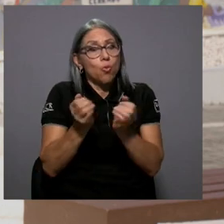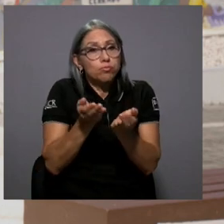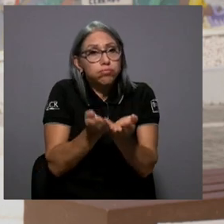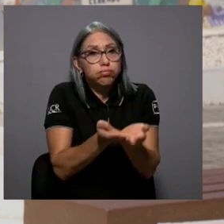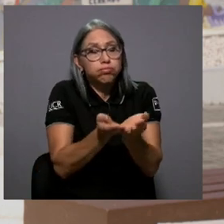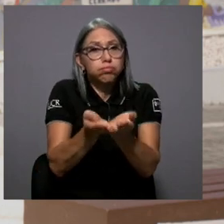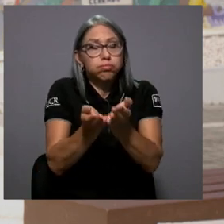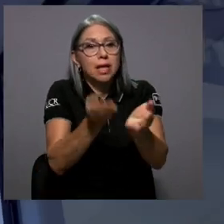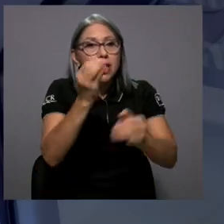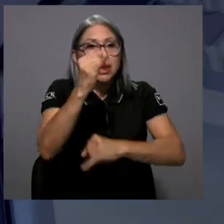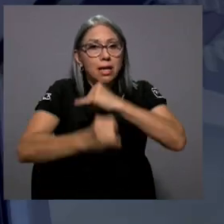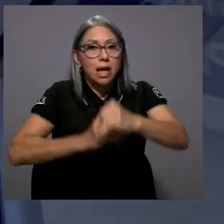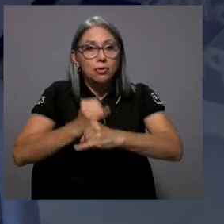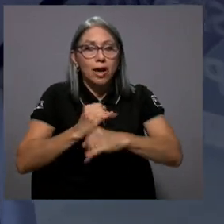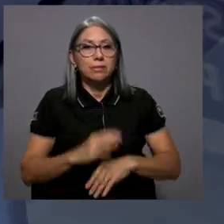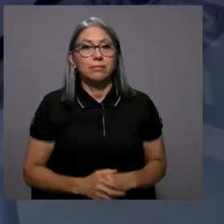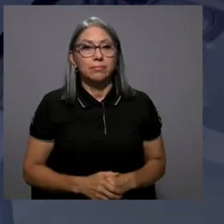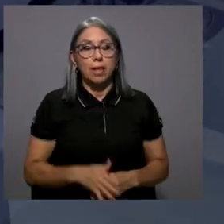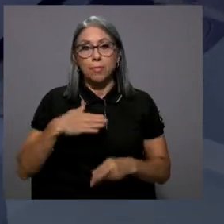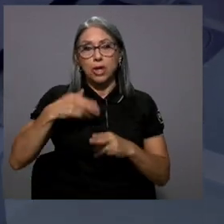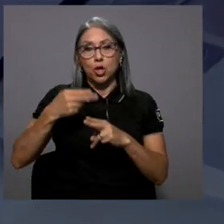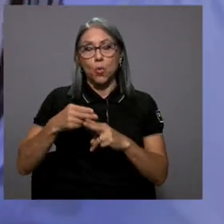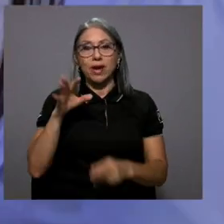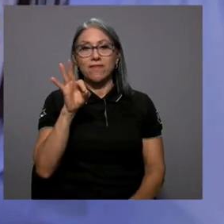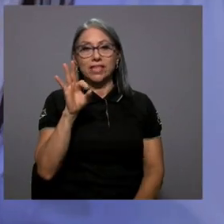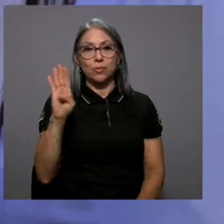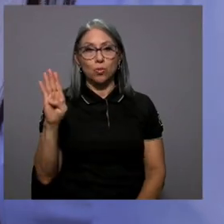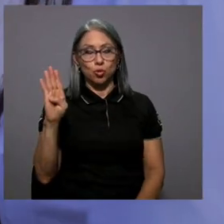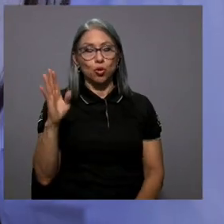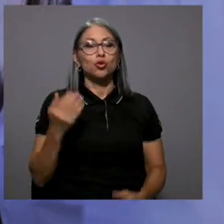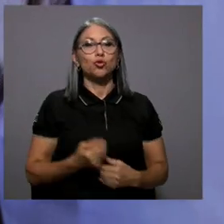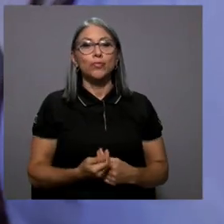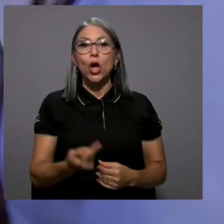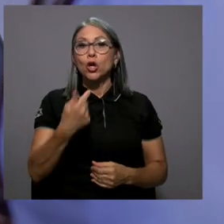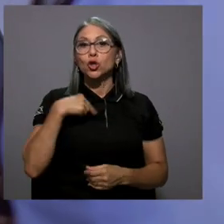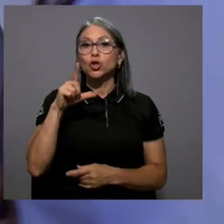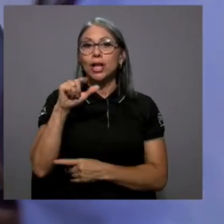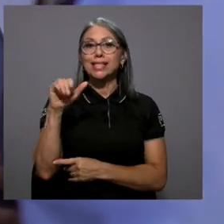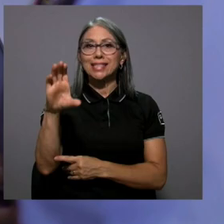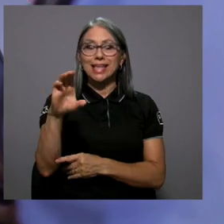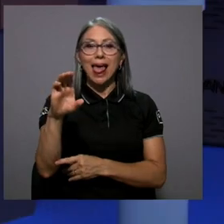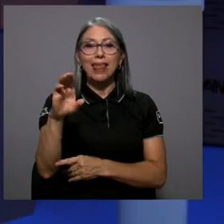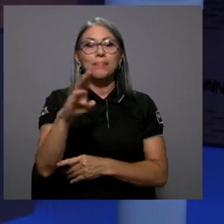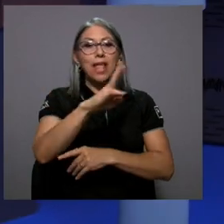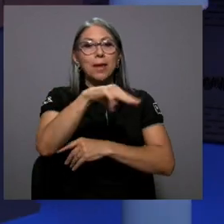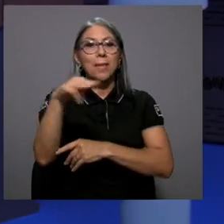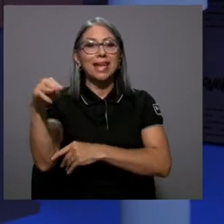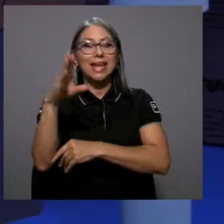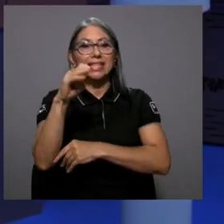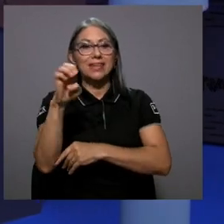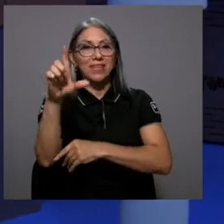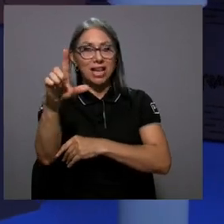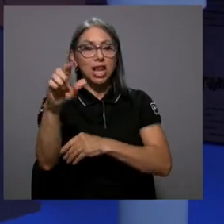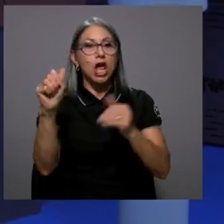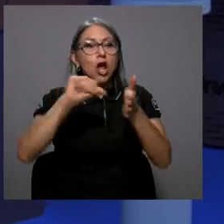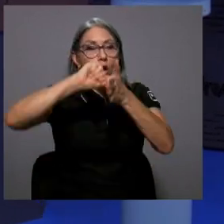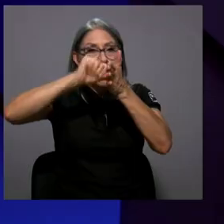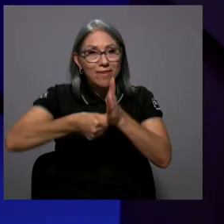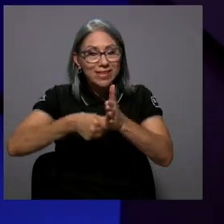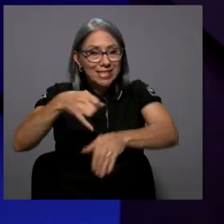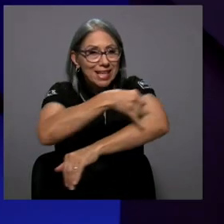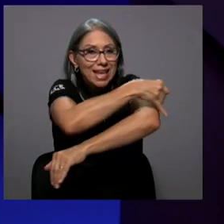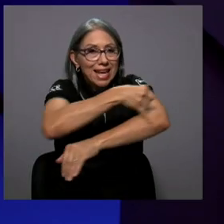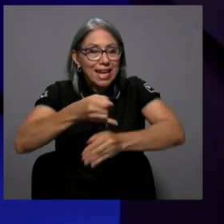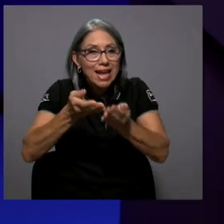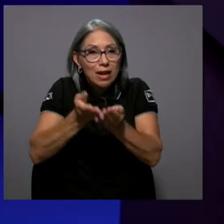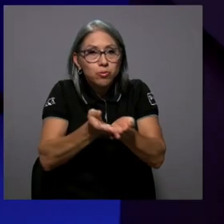embarcaciones internacionales. Mi nombre es Fresi Bustos, soy licenciada en Marina Civil con énfasis en Ingeniería